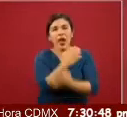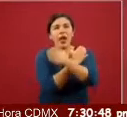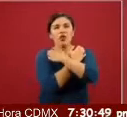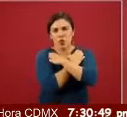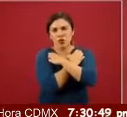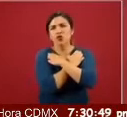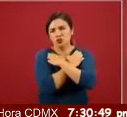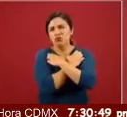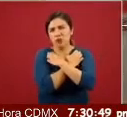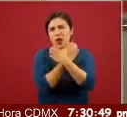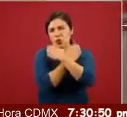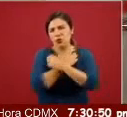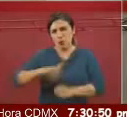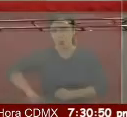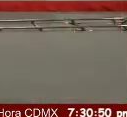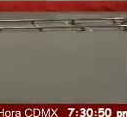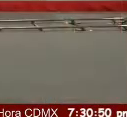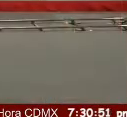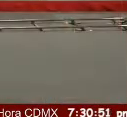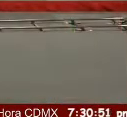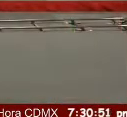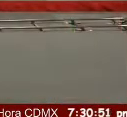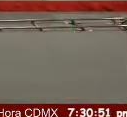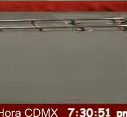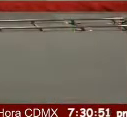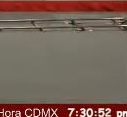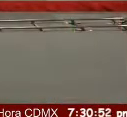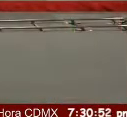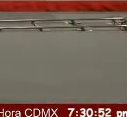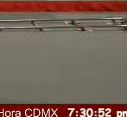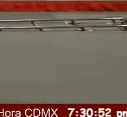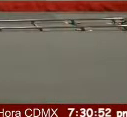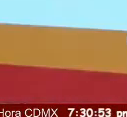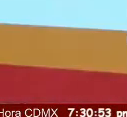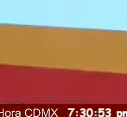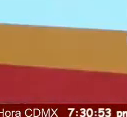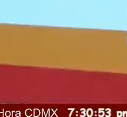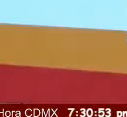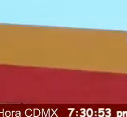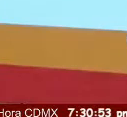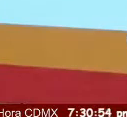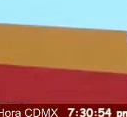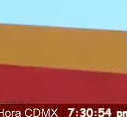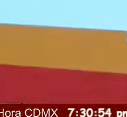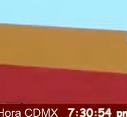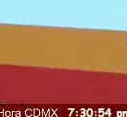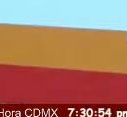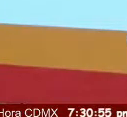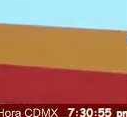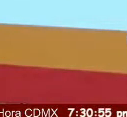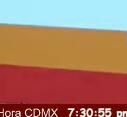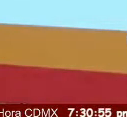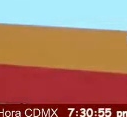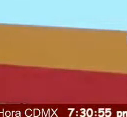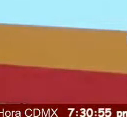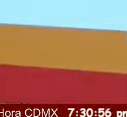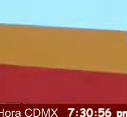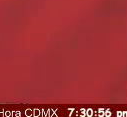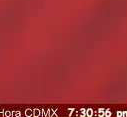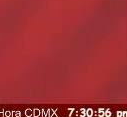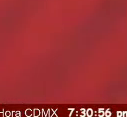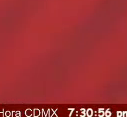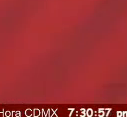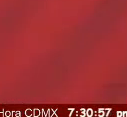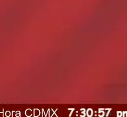educación pública, pensáramos que el número de lápices comprados por un sistema educativo es la